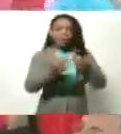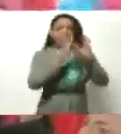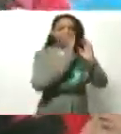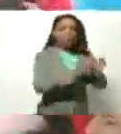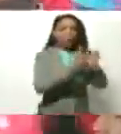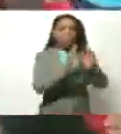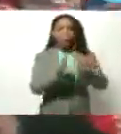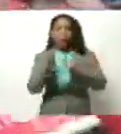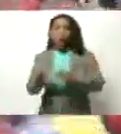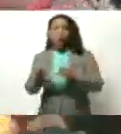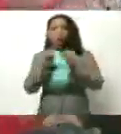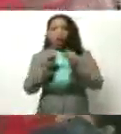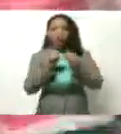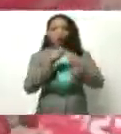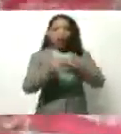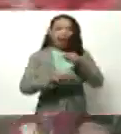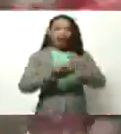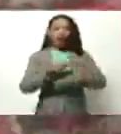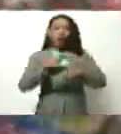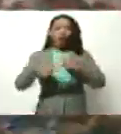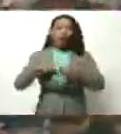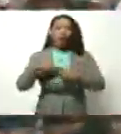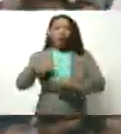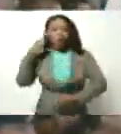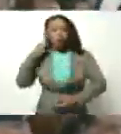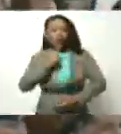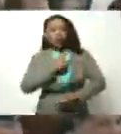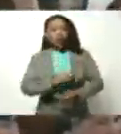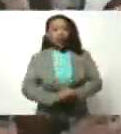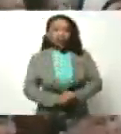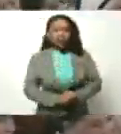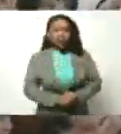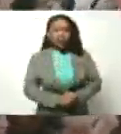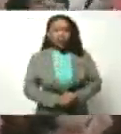y para seguir consolidando la revolución bolivariana